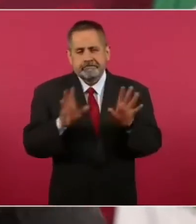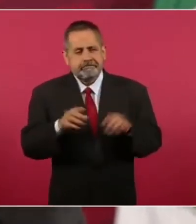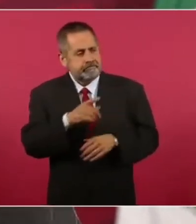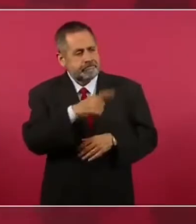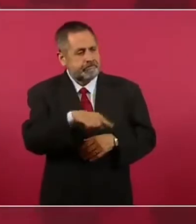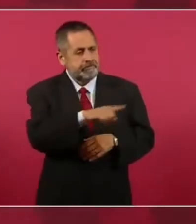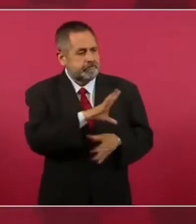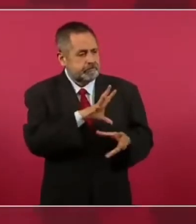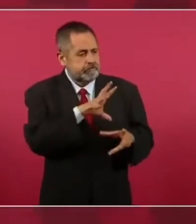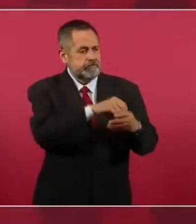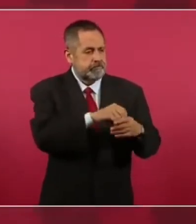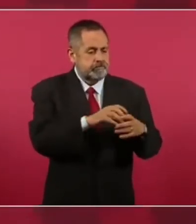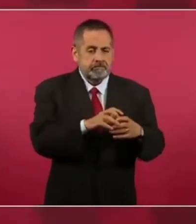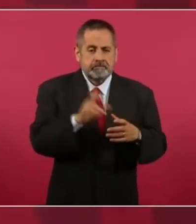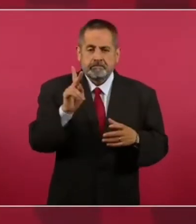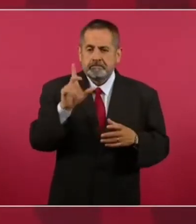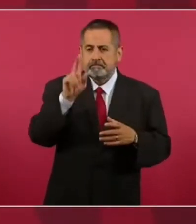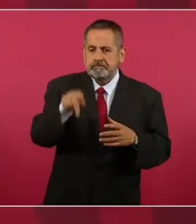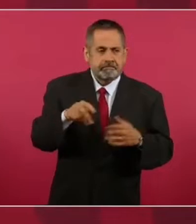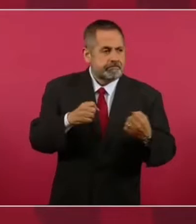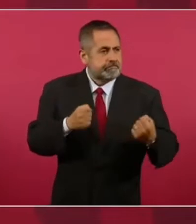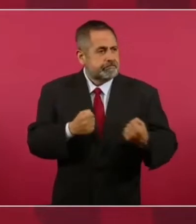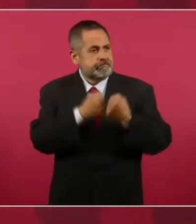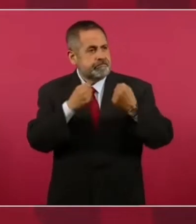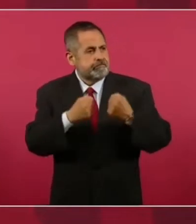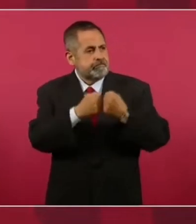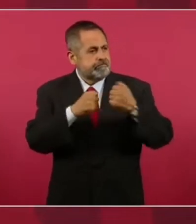en esa estrategia fallida?